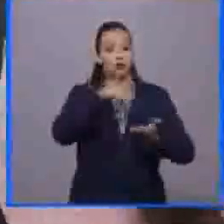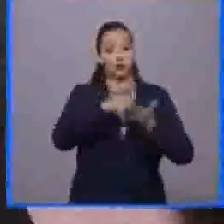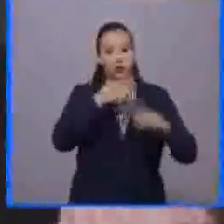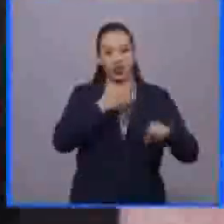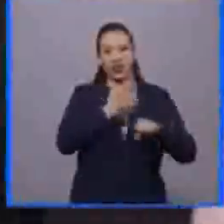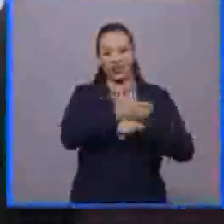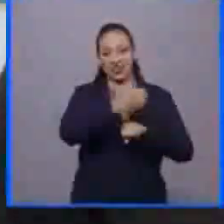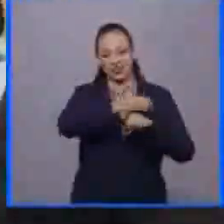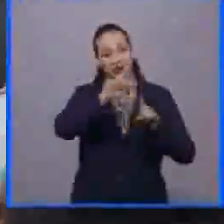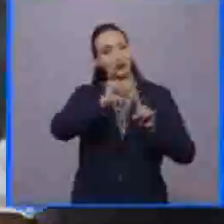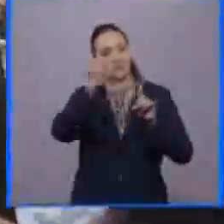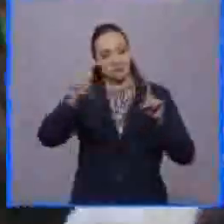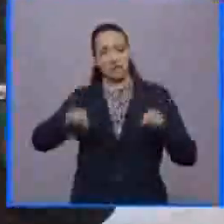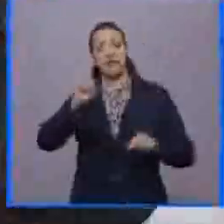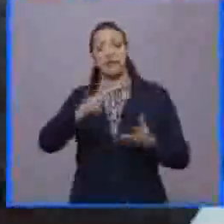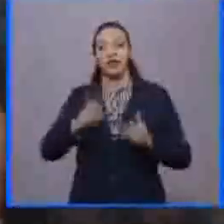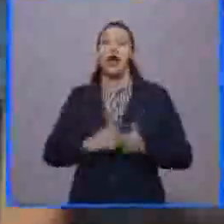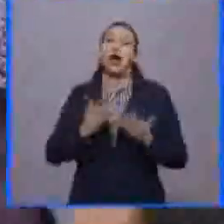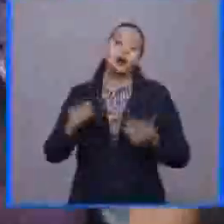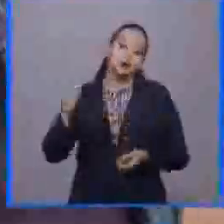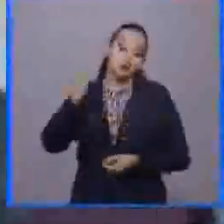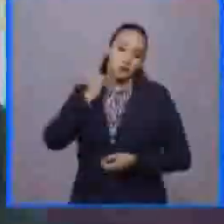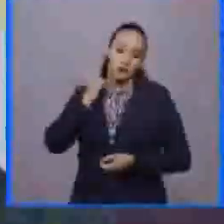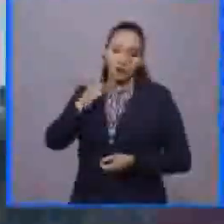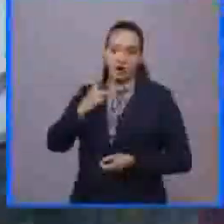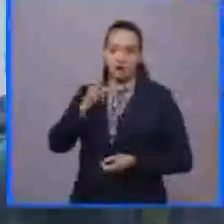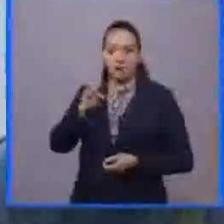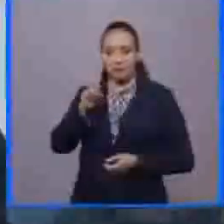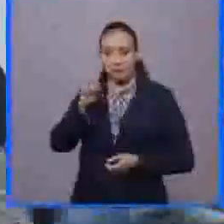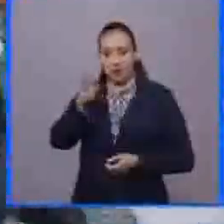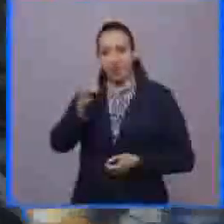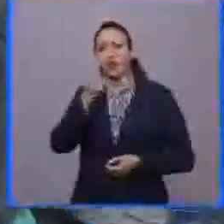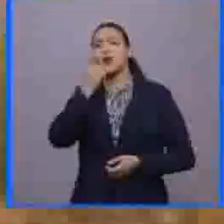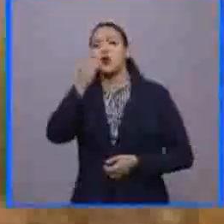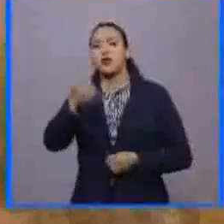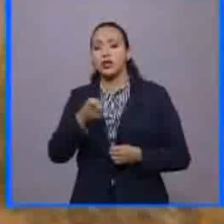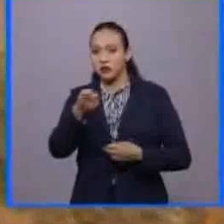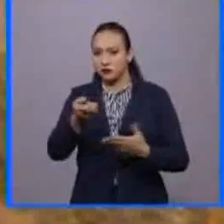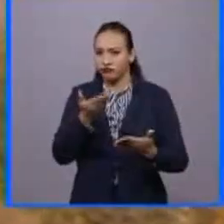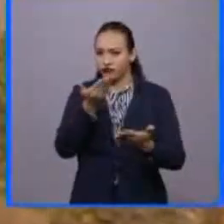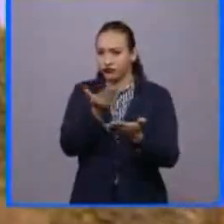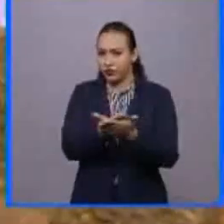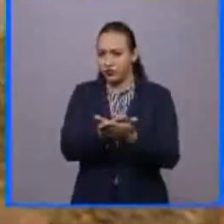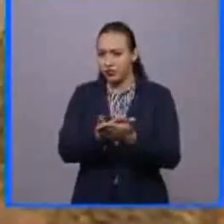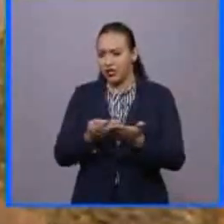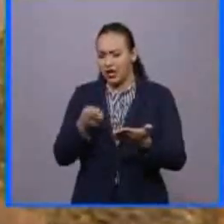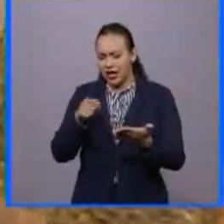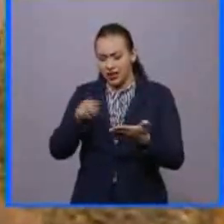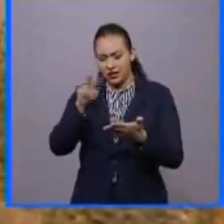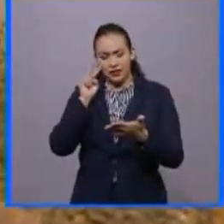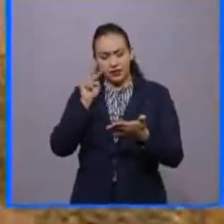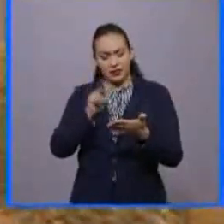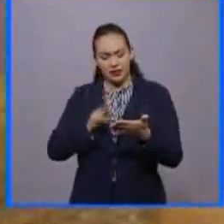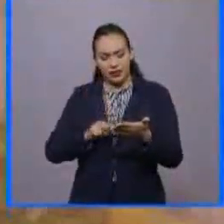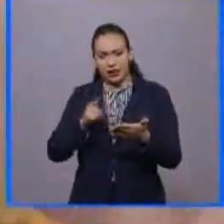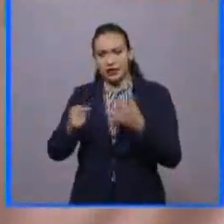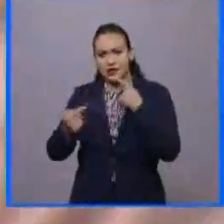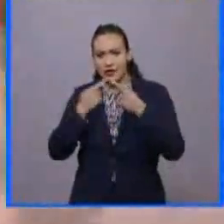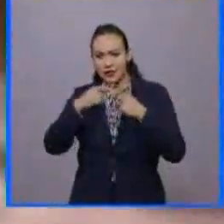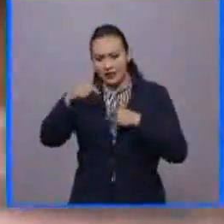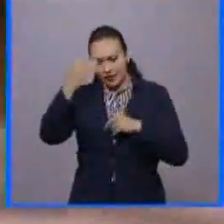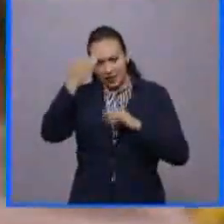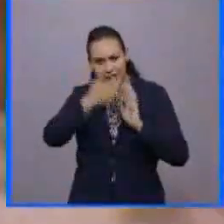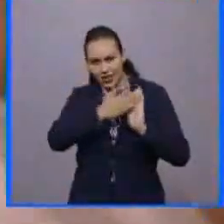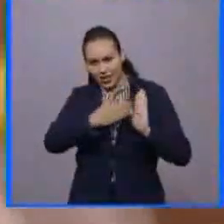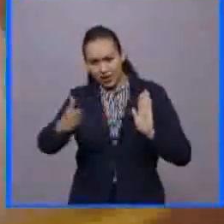República. Por su parte, el diputado Pedro Aces Barba indicó que la iniciativa no está contemplada para su discusión en este